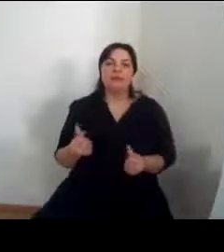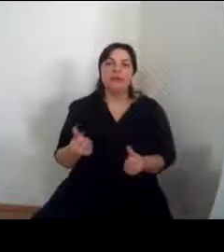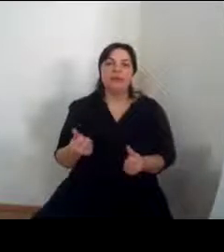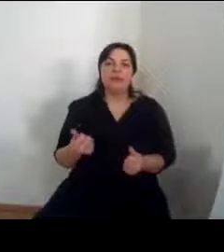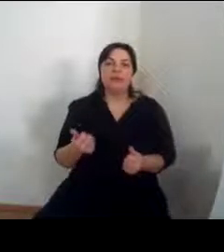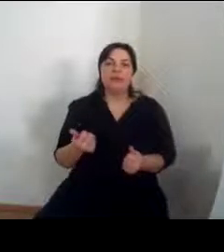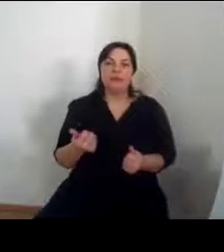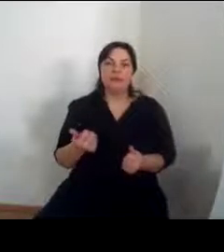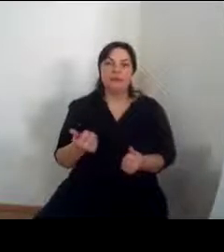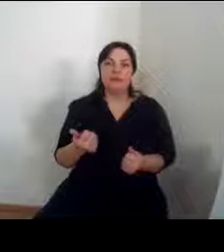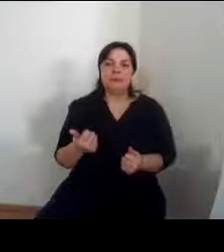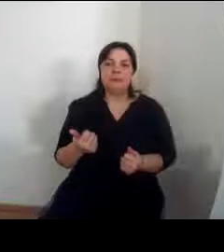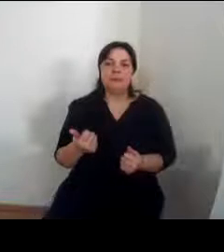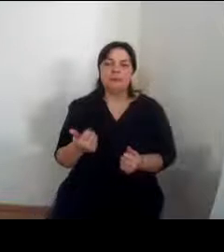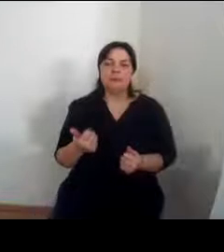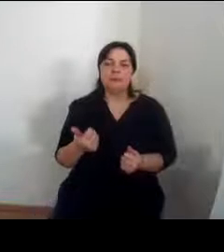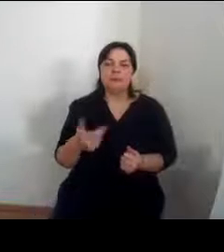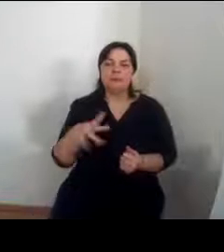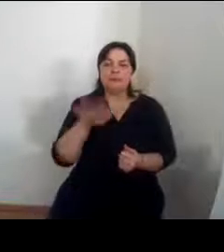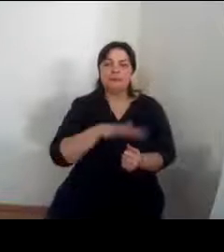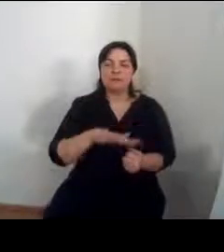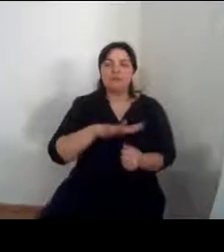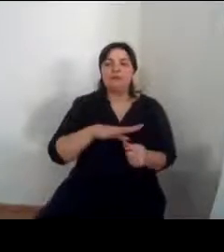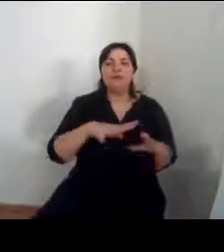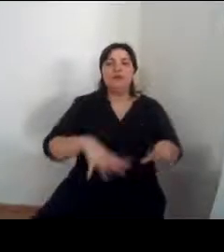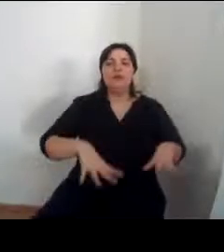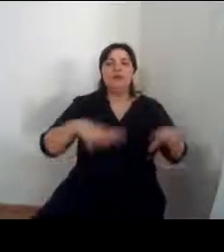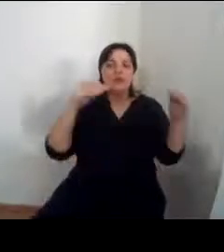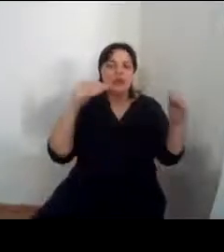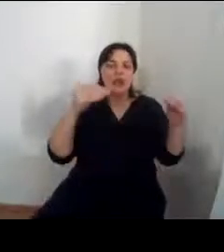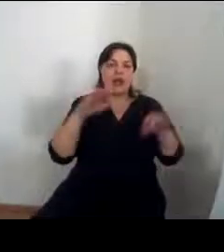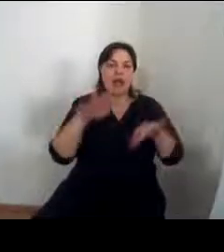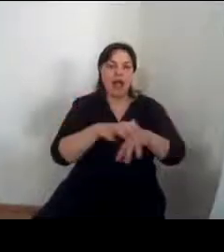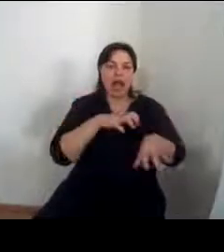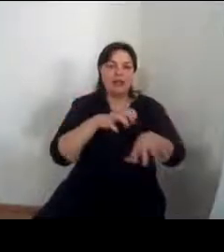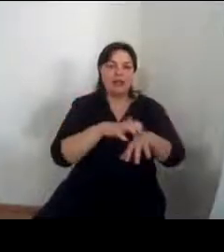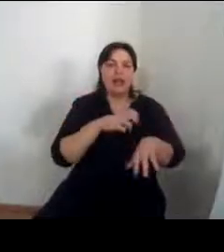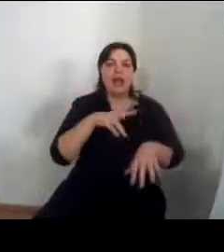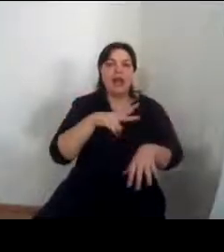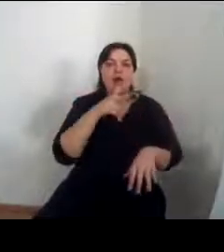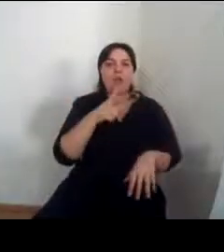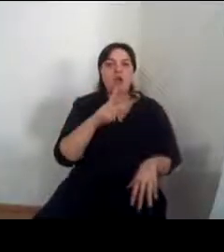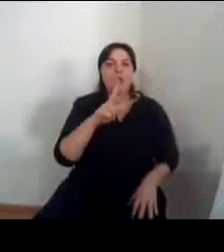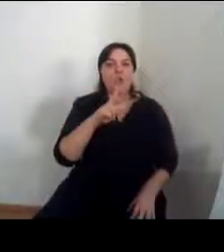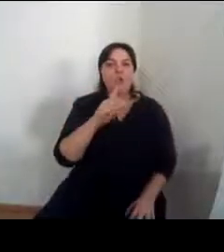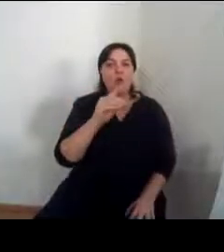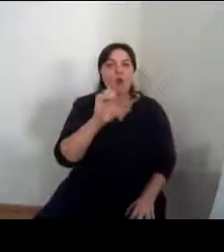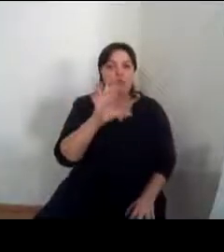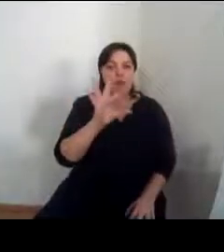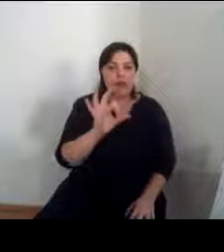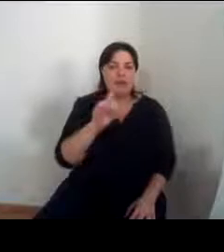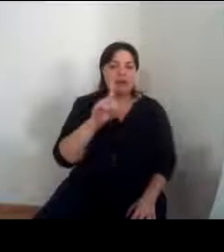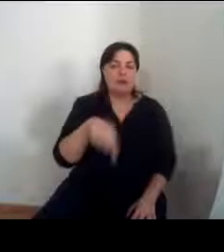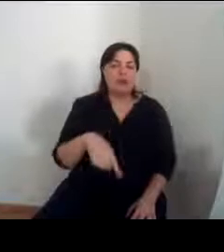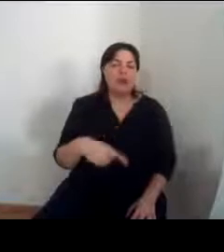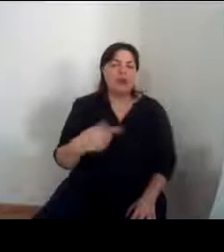en esa zona de la Sierra de Gata, de Urdes, pues cuáles serían las